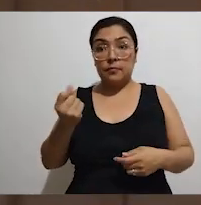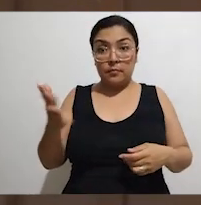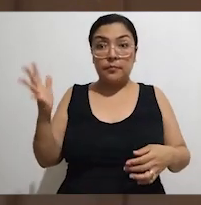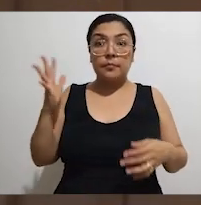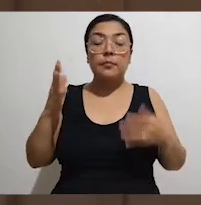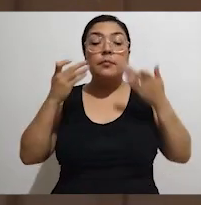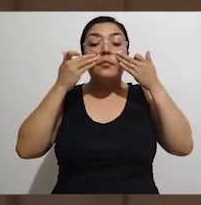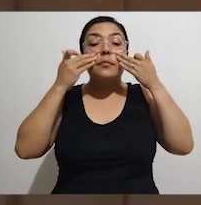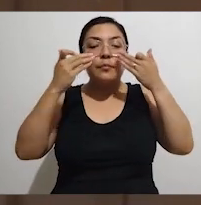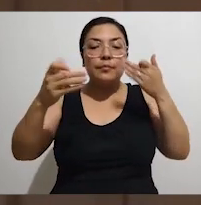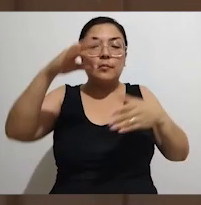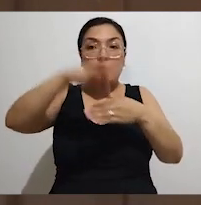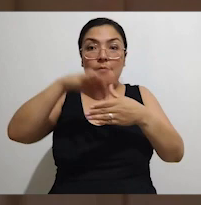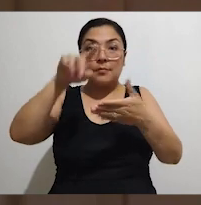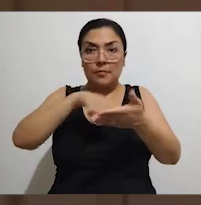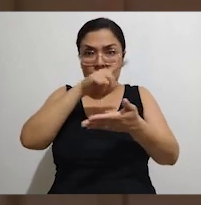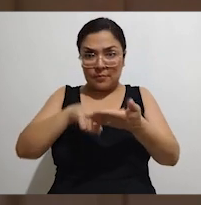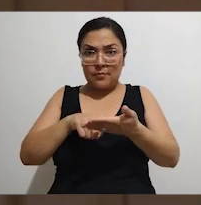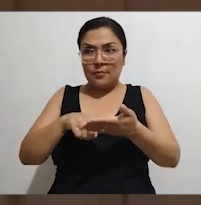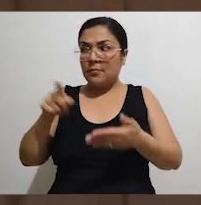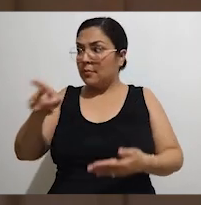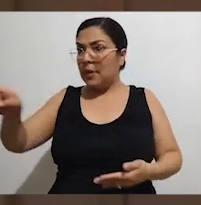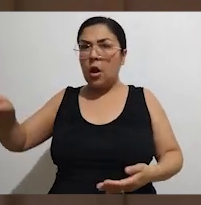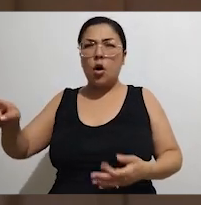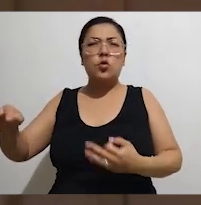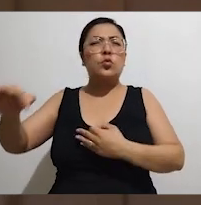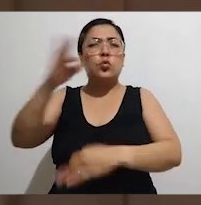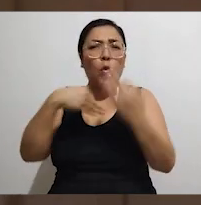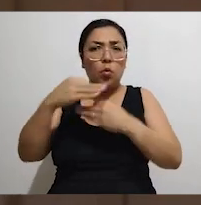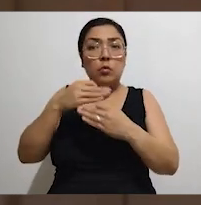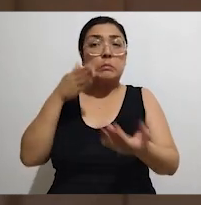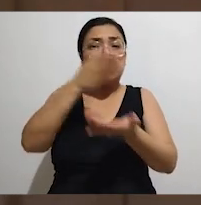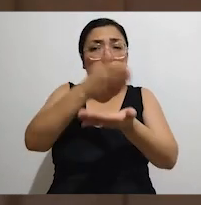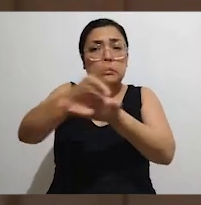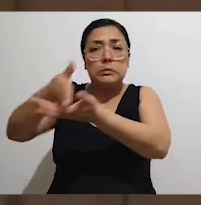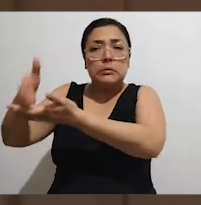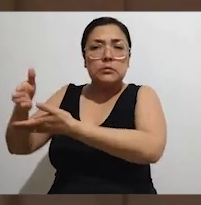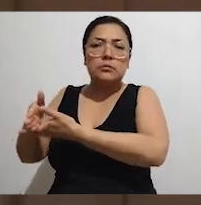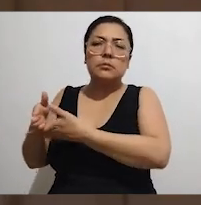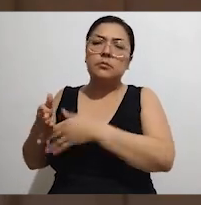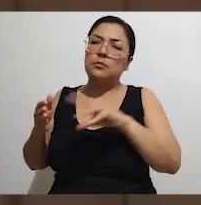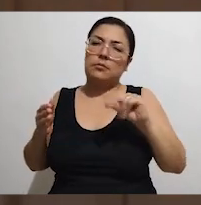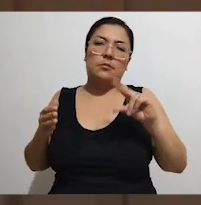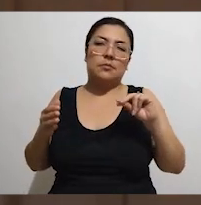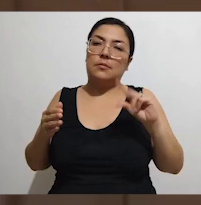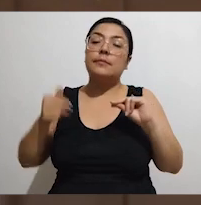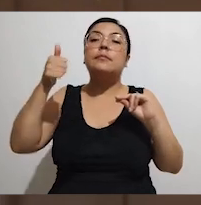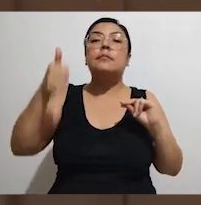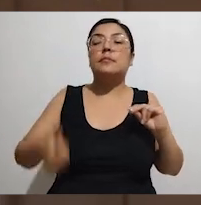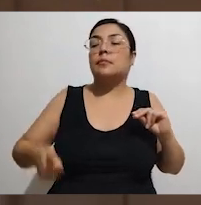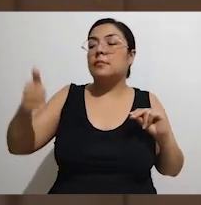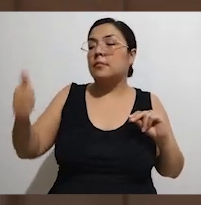propia naturaleza, no están obligados a ir a todos los actos a los que pueden asistir. Cada observador electoral plantea su propia